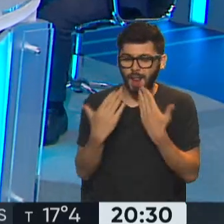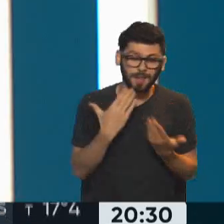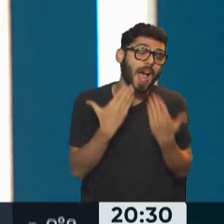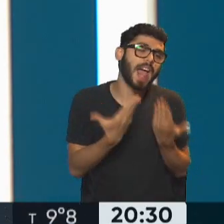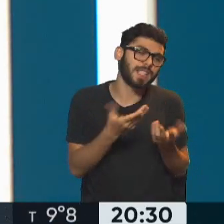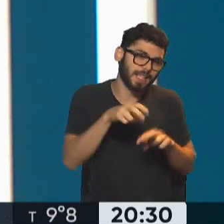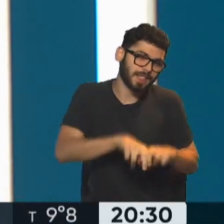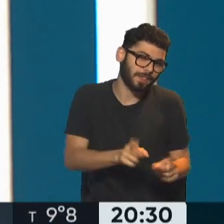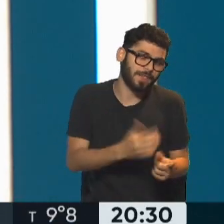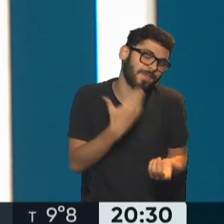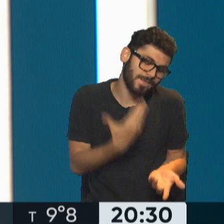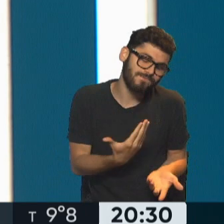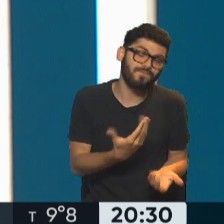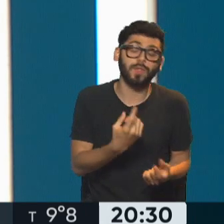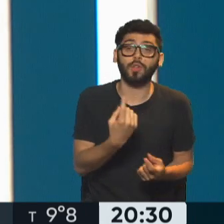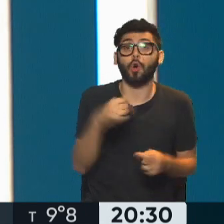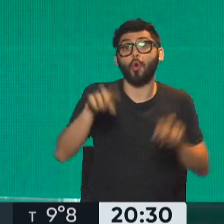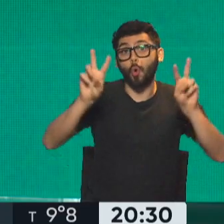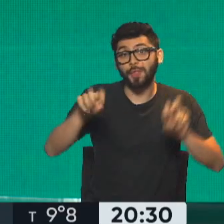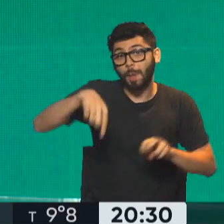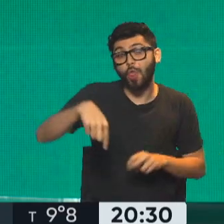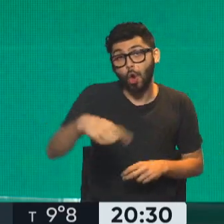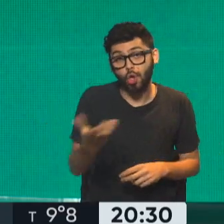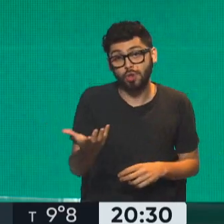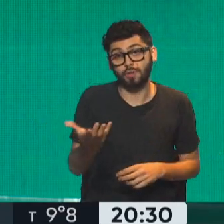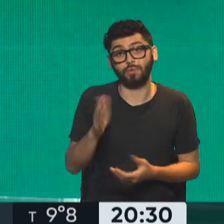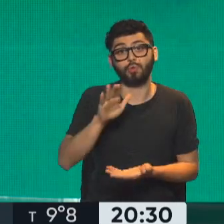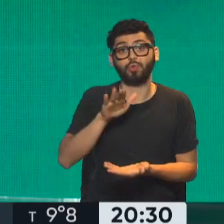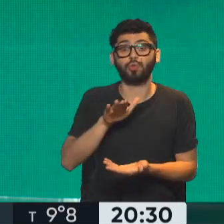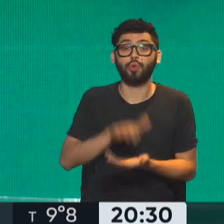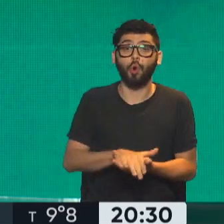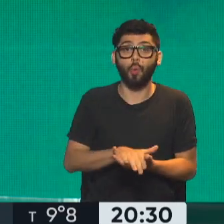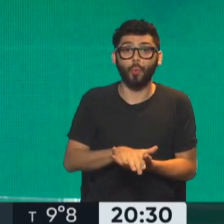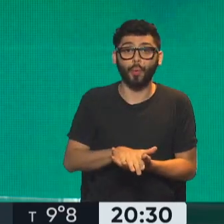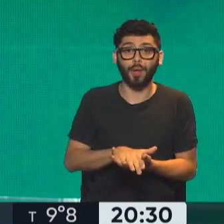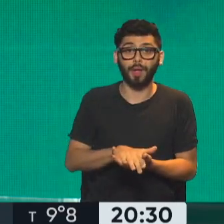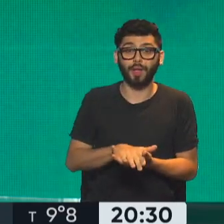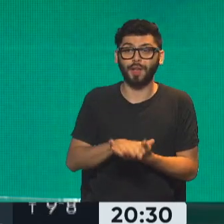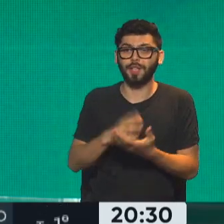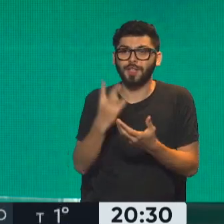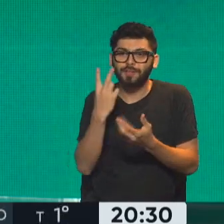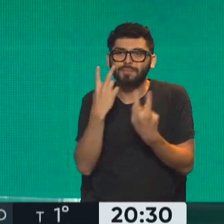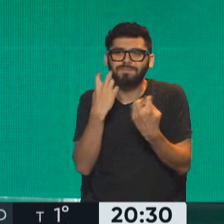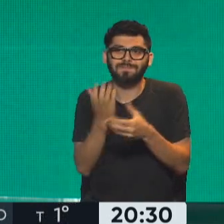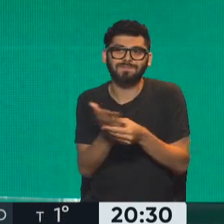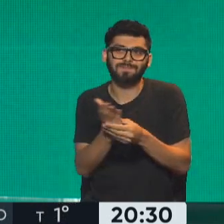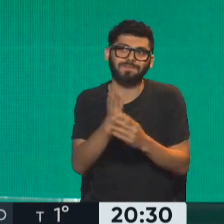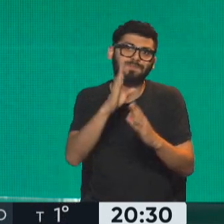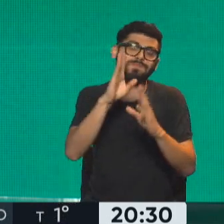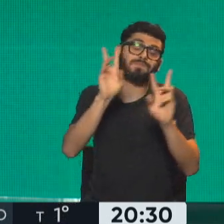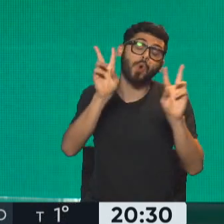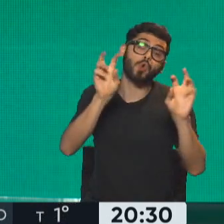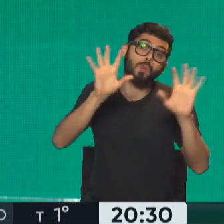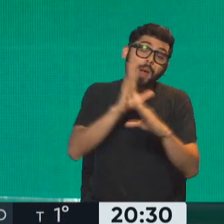quedarte. Uno de los temas principales de hoy que tiene que ver con la causa escuchas o espionaje, supuesto